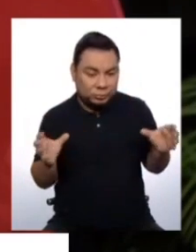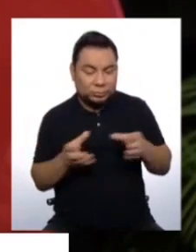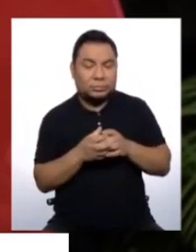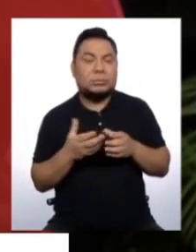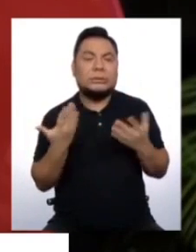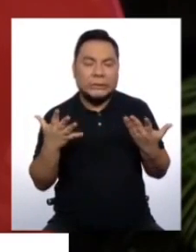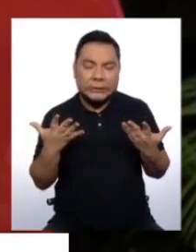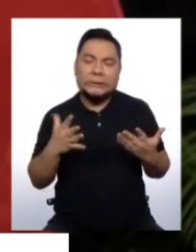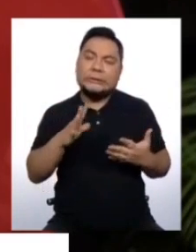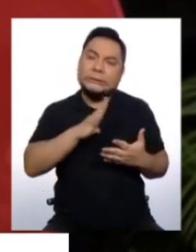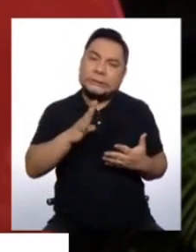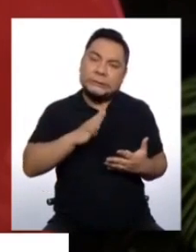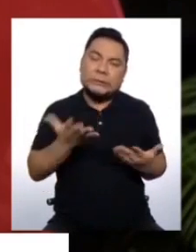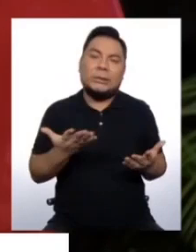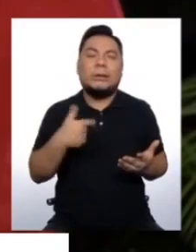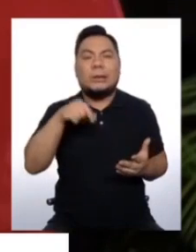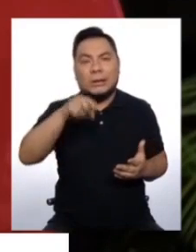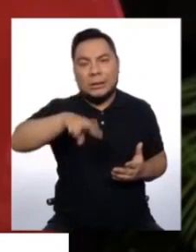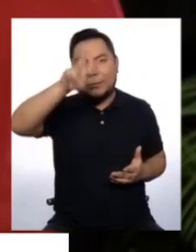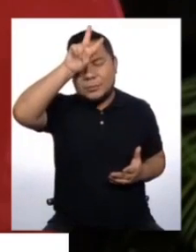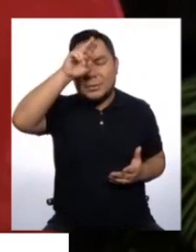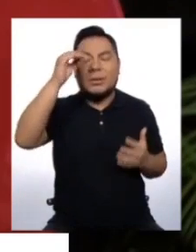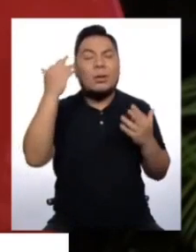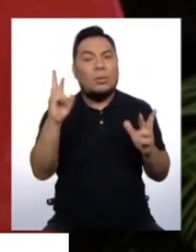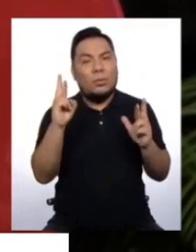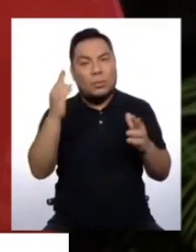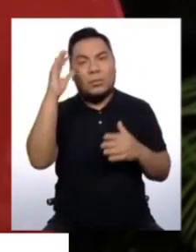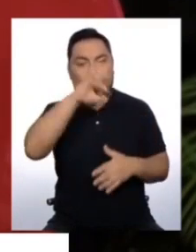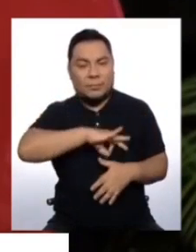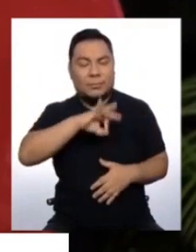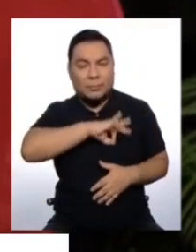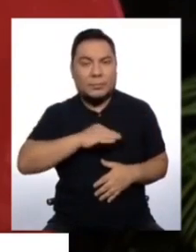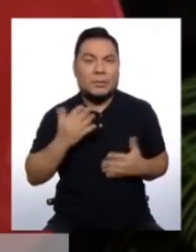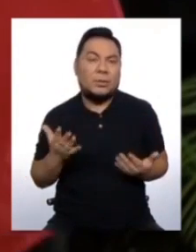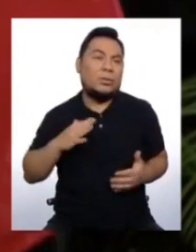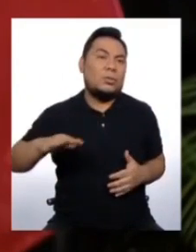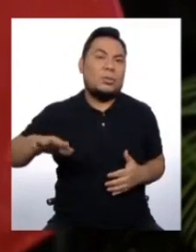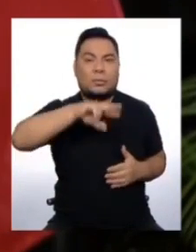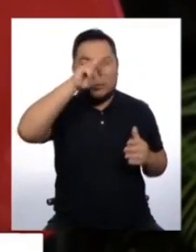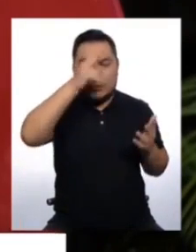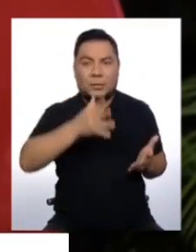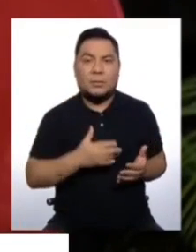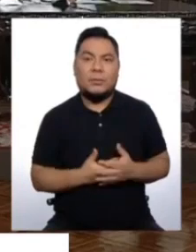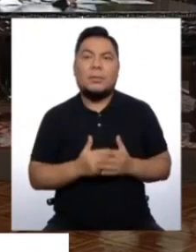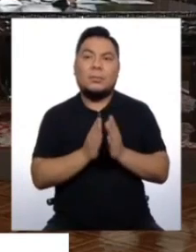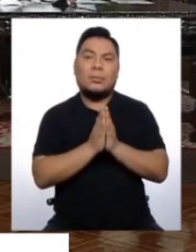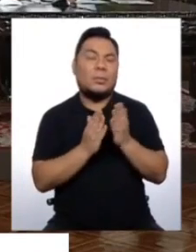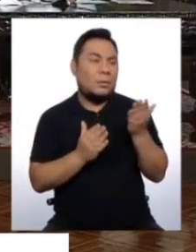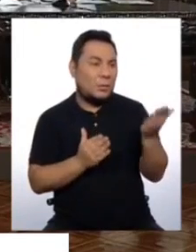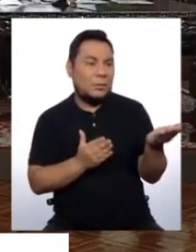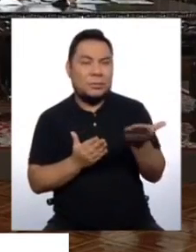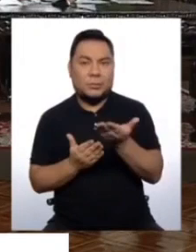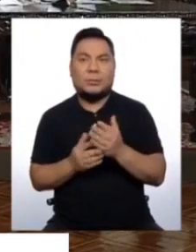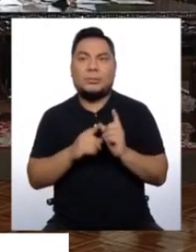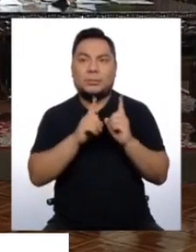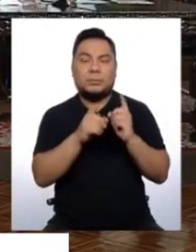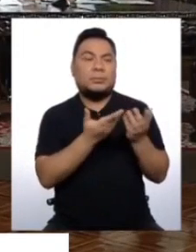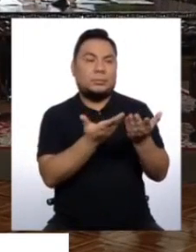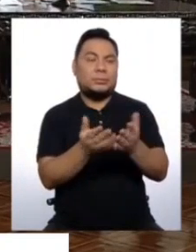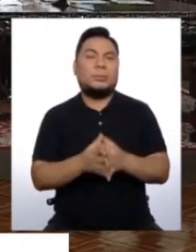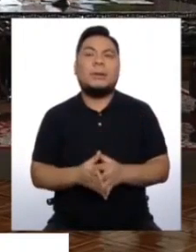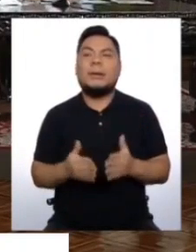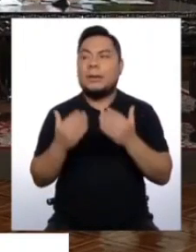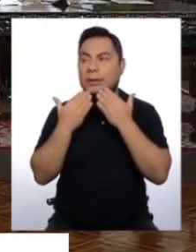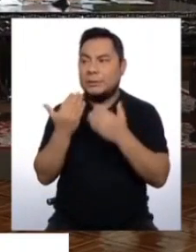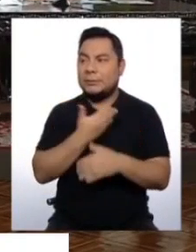sea la que el Perú espera en beneficio de todos los peruanos. Por favor, Premier. Gracias,